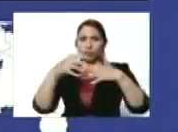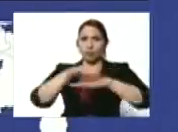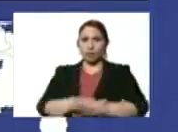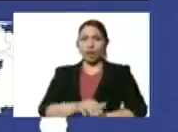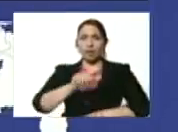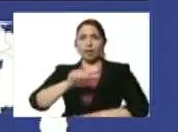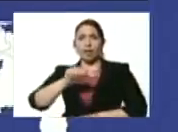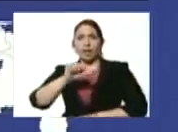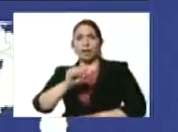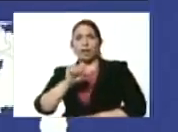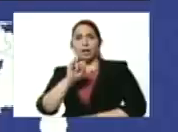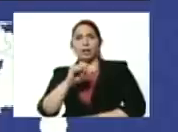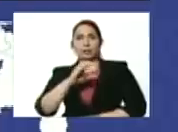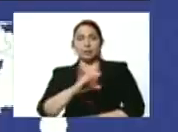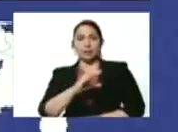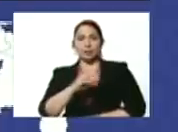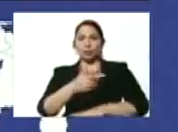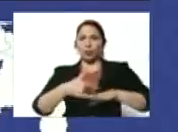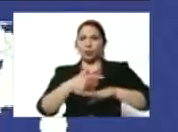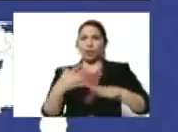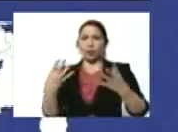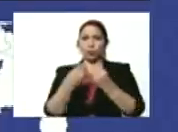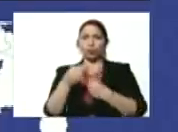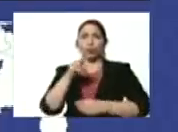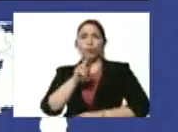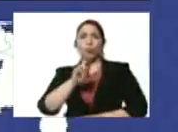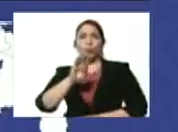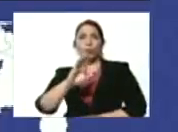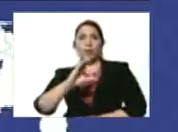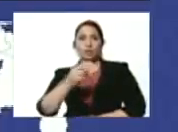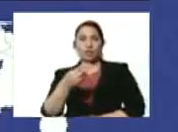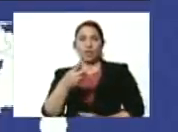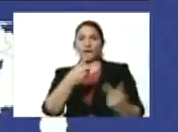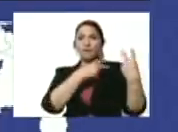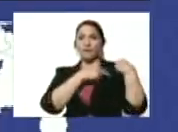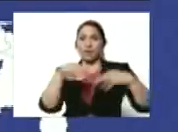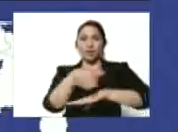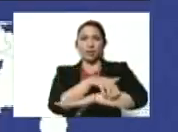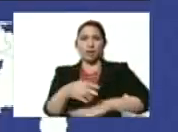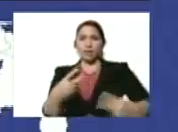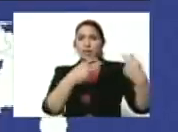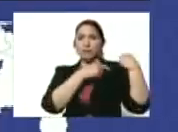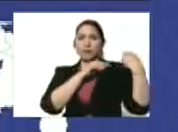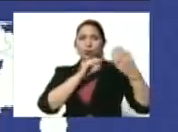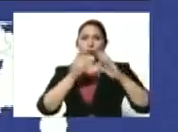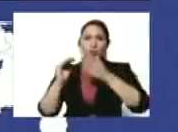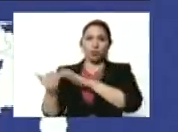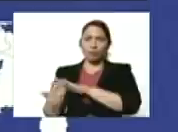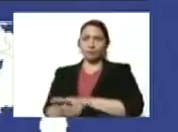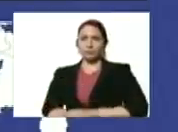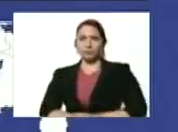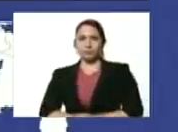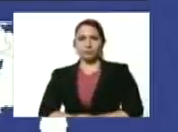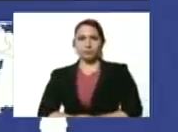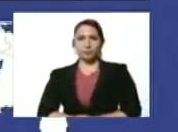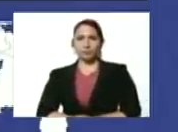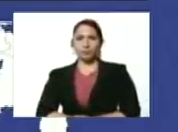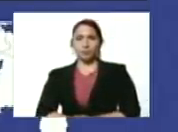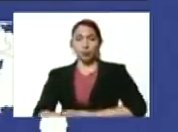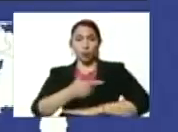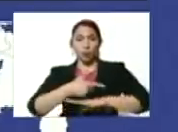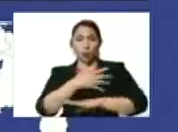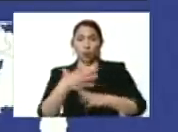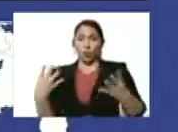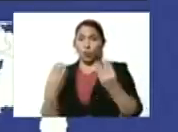ASIC, gobernar con las VC, con los jefes de calle, con las jefes de comunidad. Gobernar con